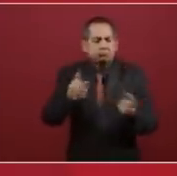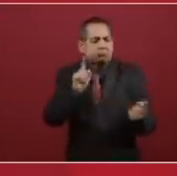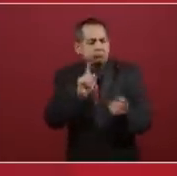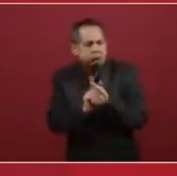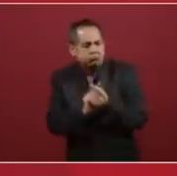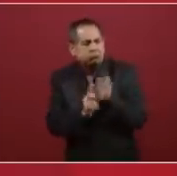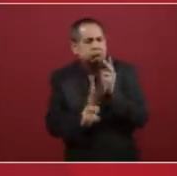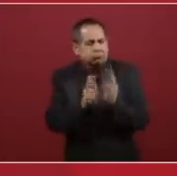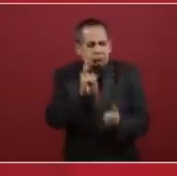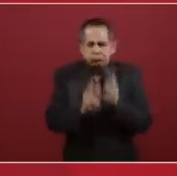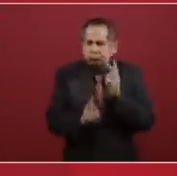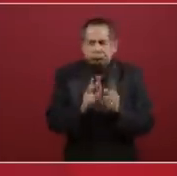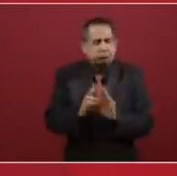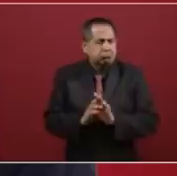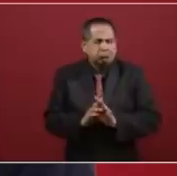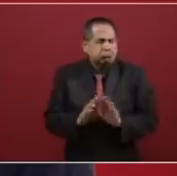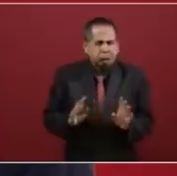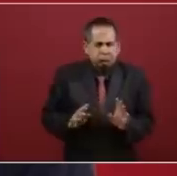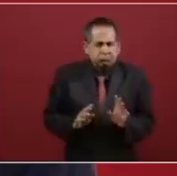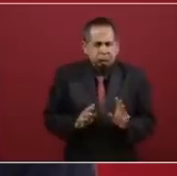entrevista, el encuentro.